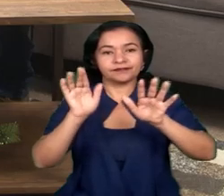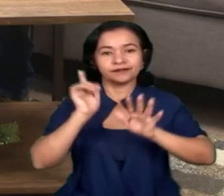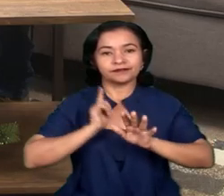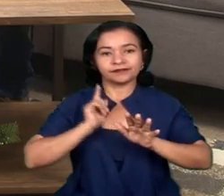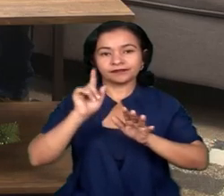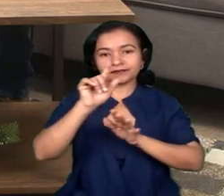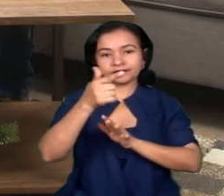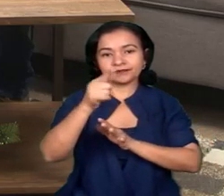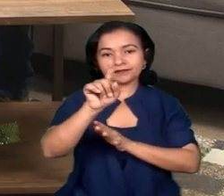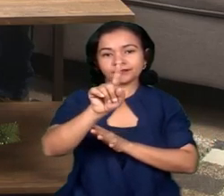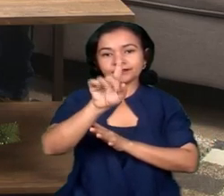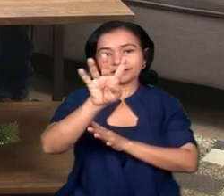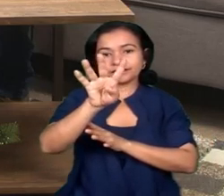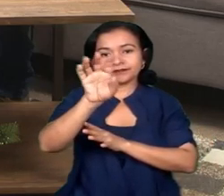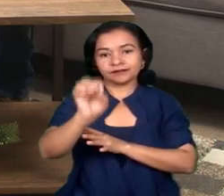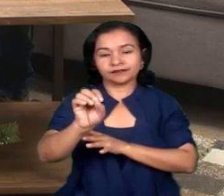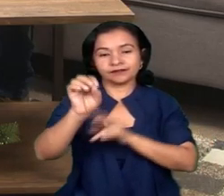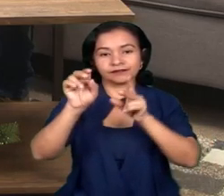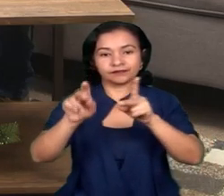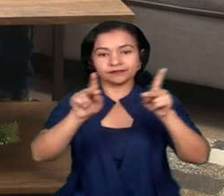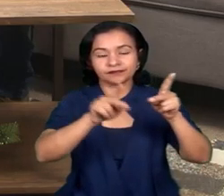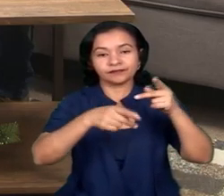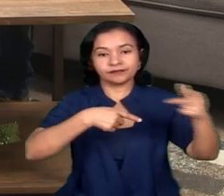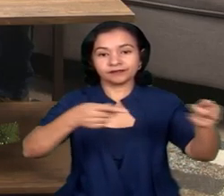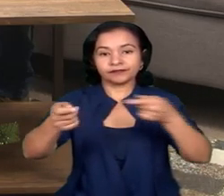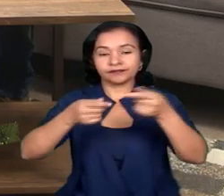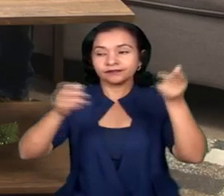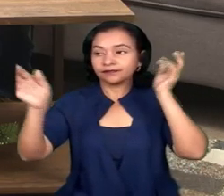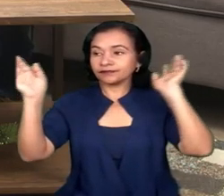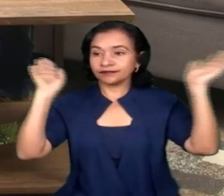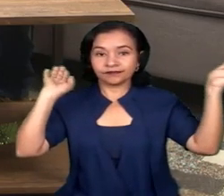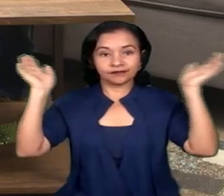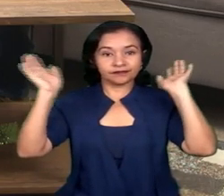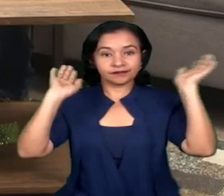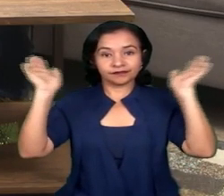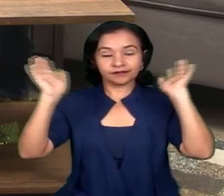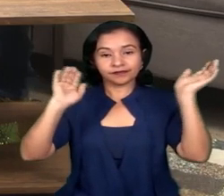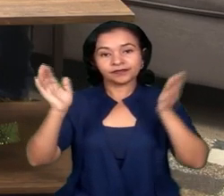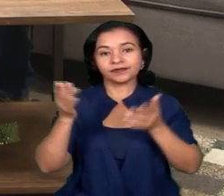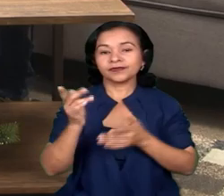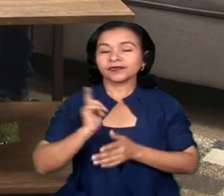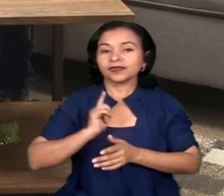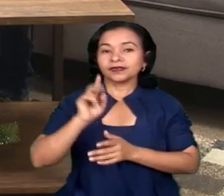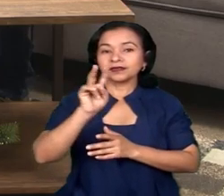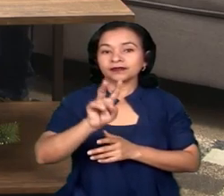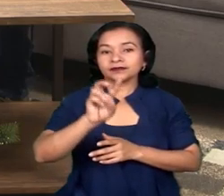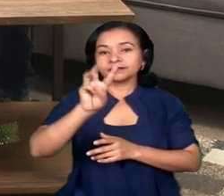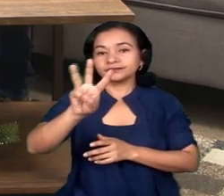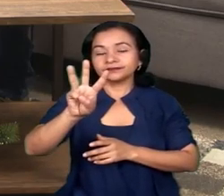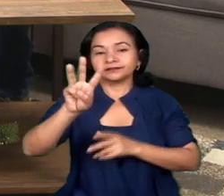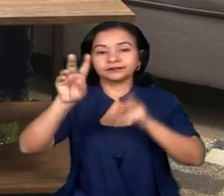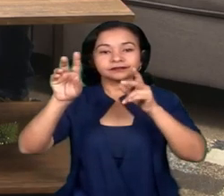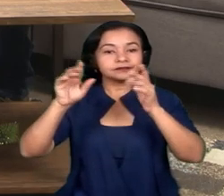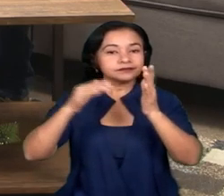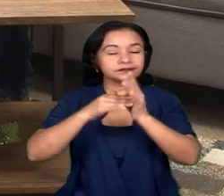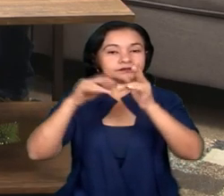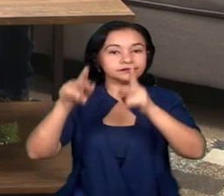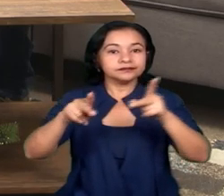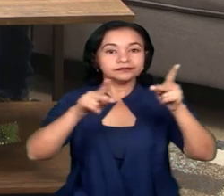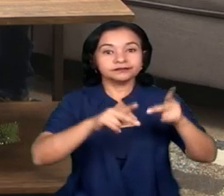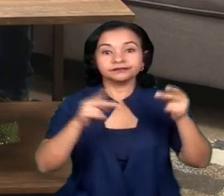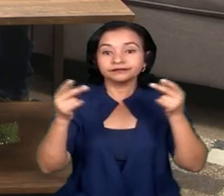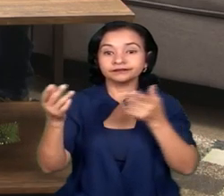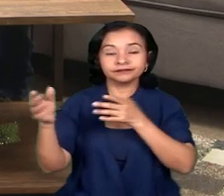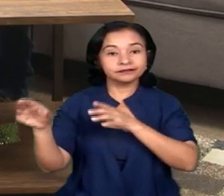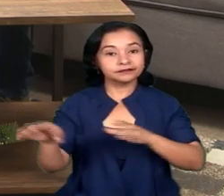de 140 manzanas de comercio en ese mercado. Tenemos alrededor de 23.000 comerciantes que están